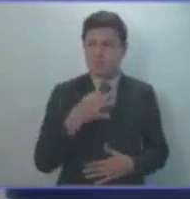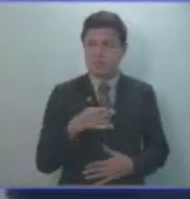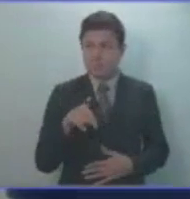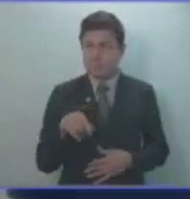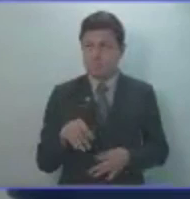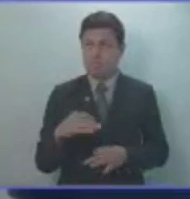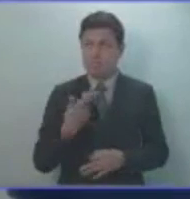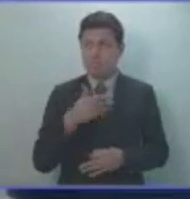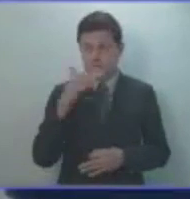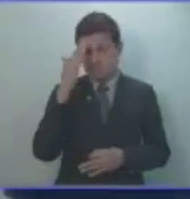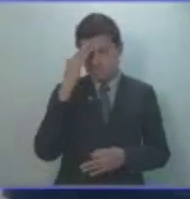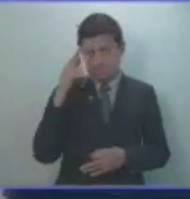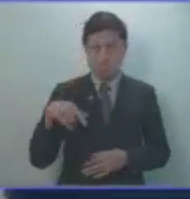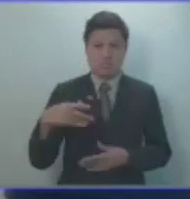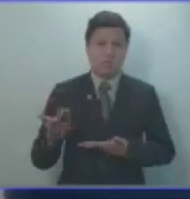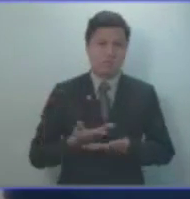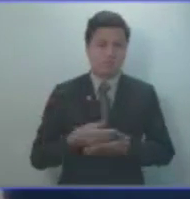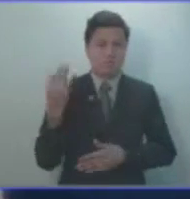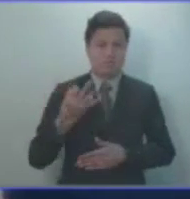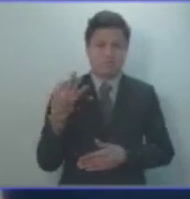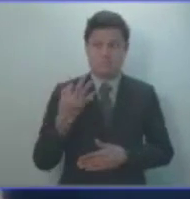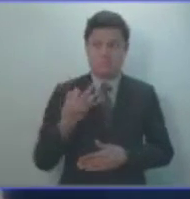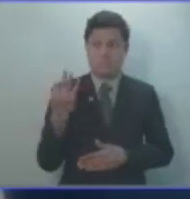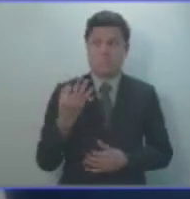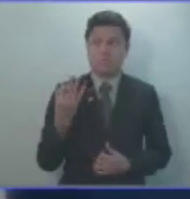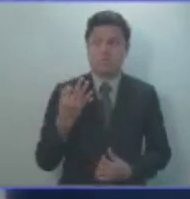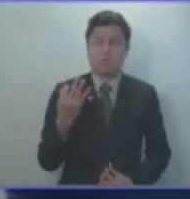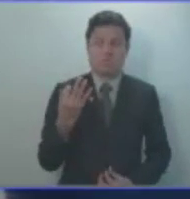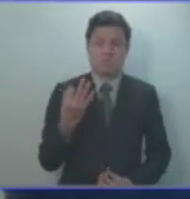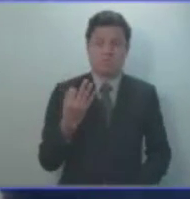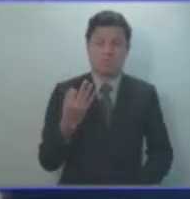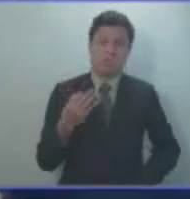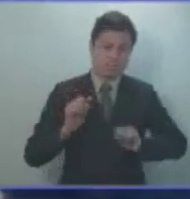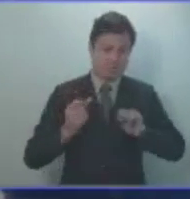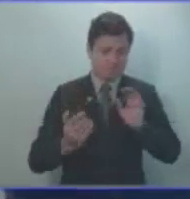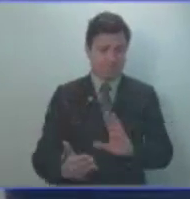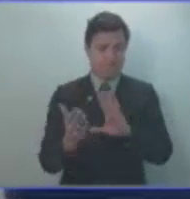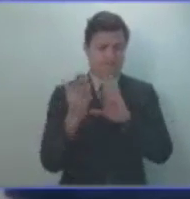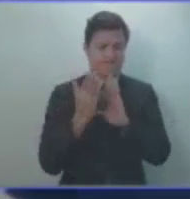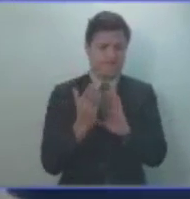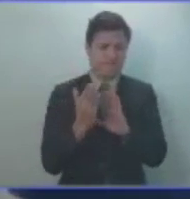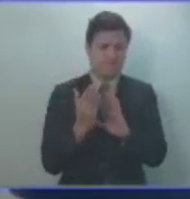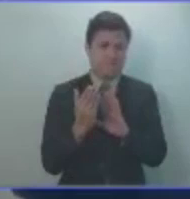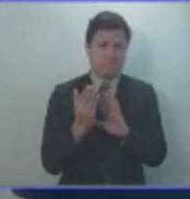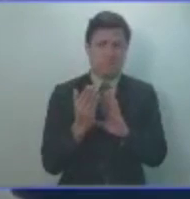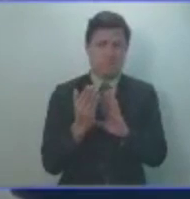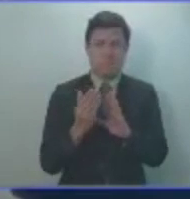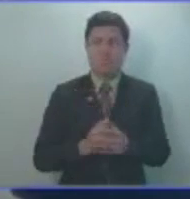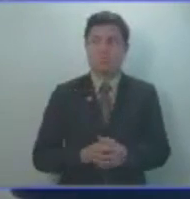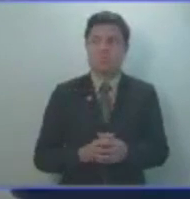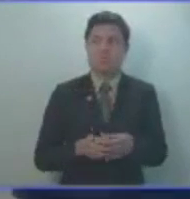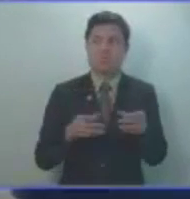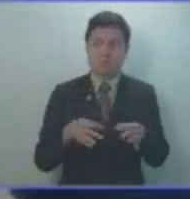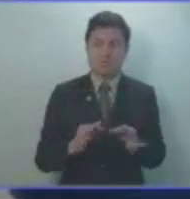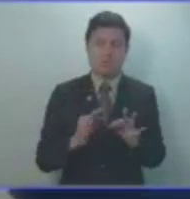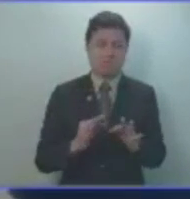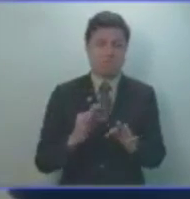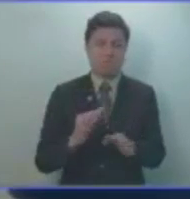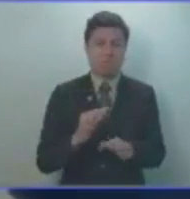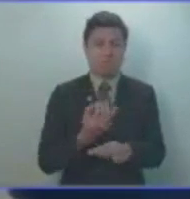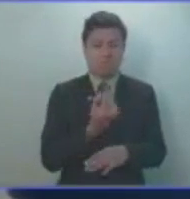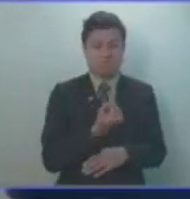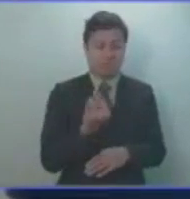sabemos que es necesario, entre otras cosas, combatir sin tregua la evasión fiscal